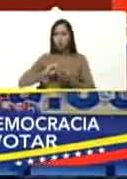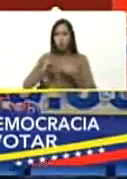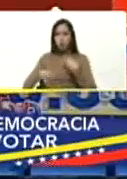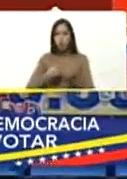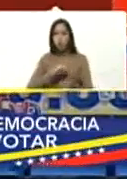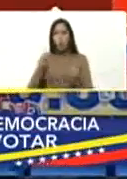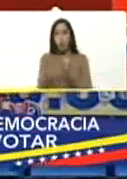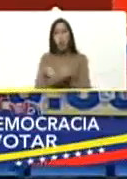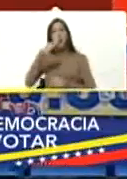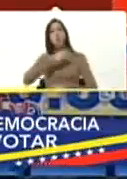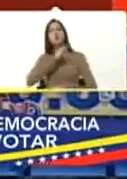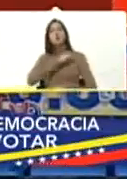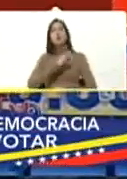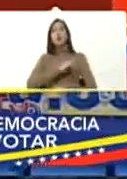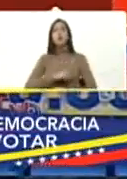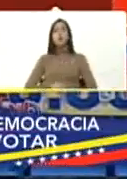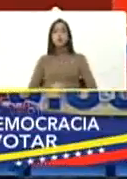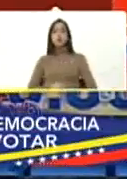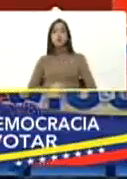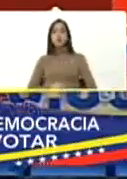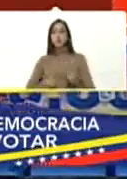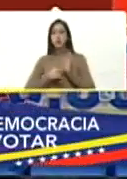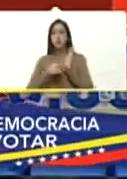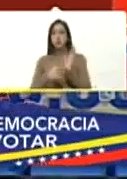socialismo que sea